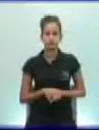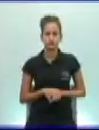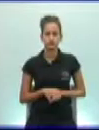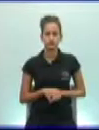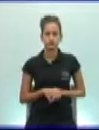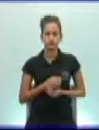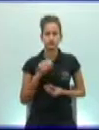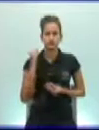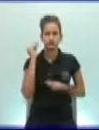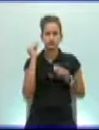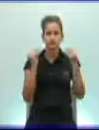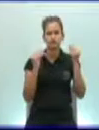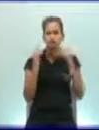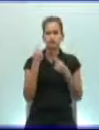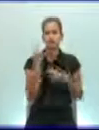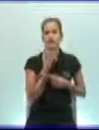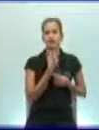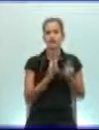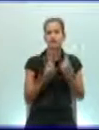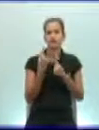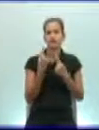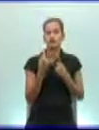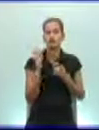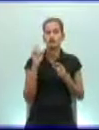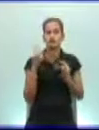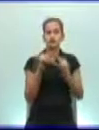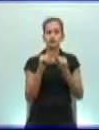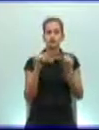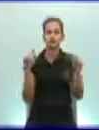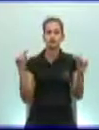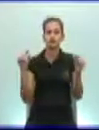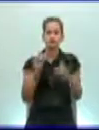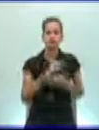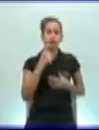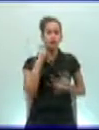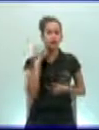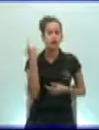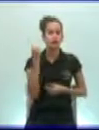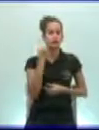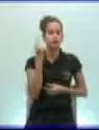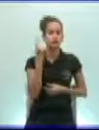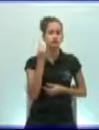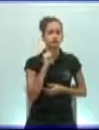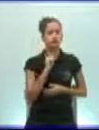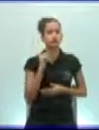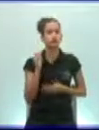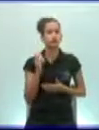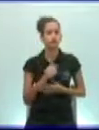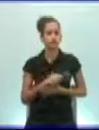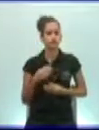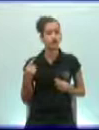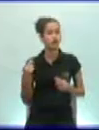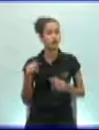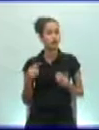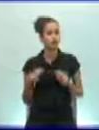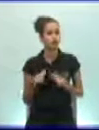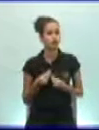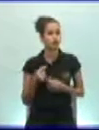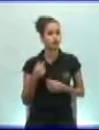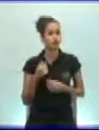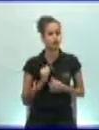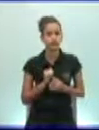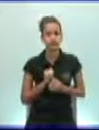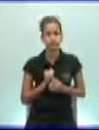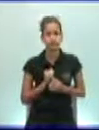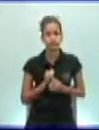Analicemos cada una de las oraciones. Vamos a ver la primera oración y vamos trabajando conmigo. Escapó al